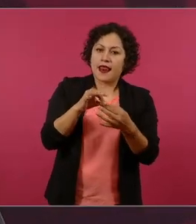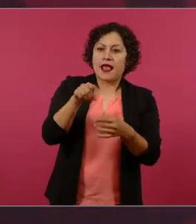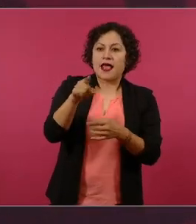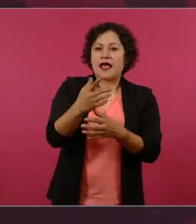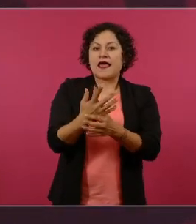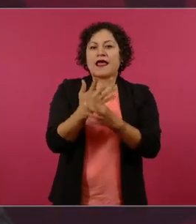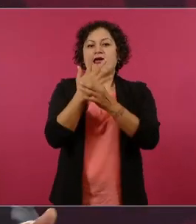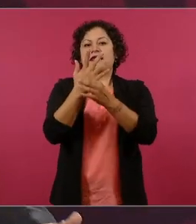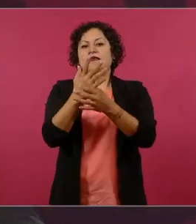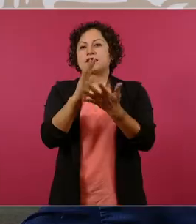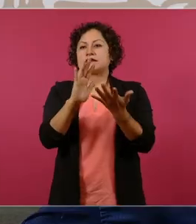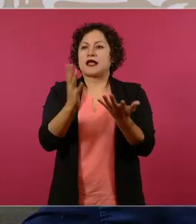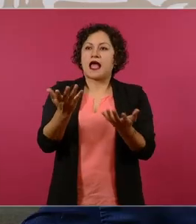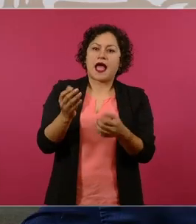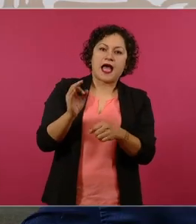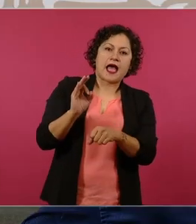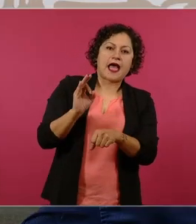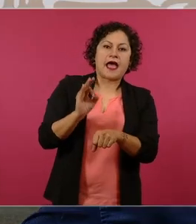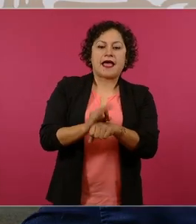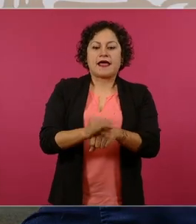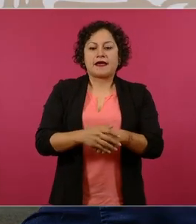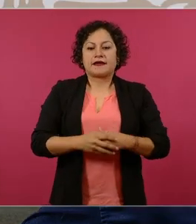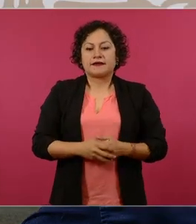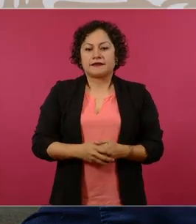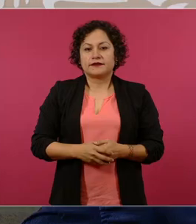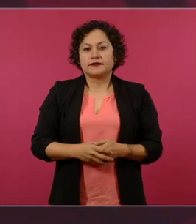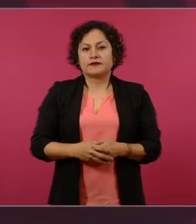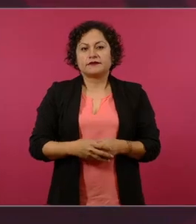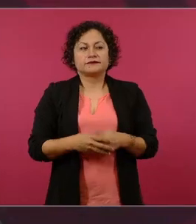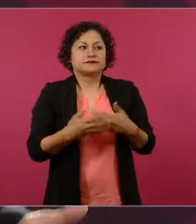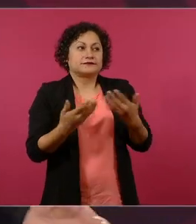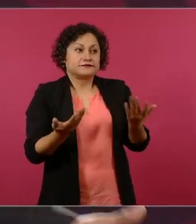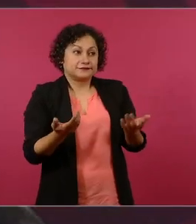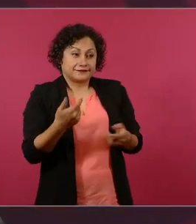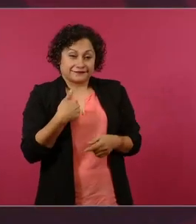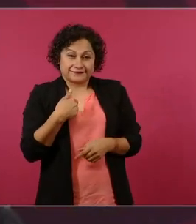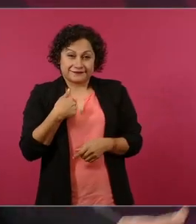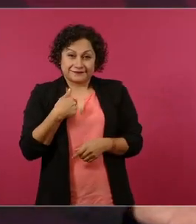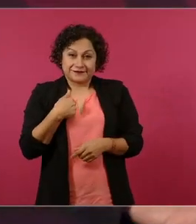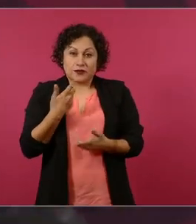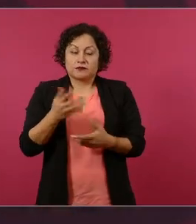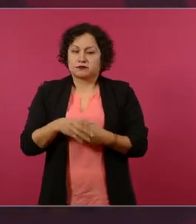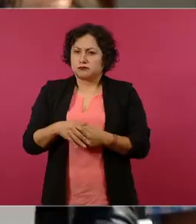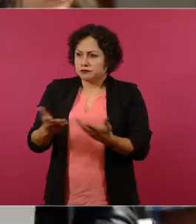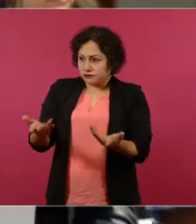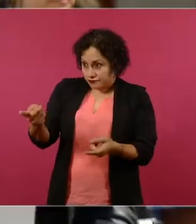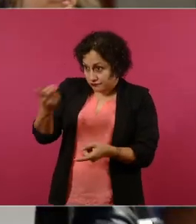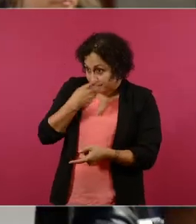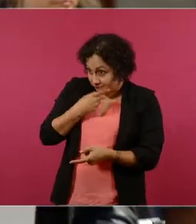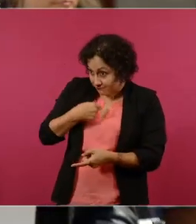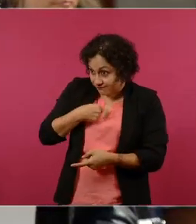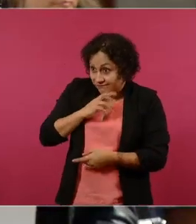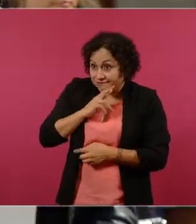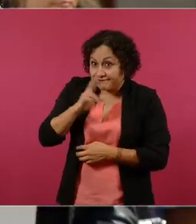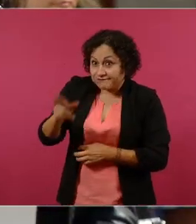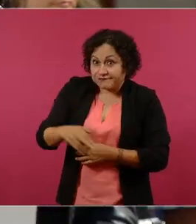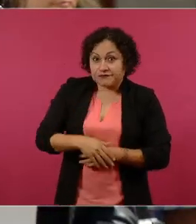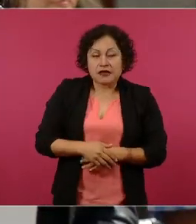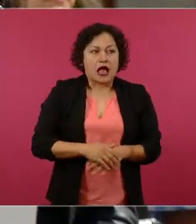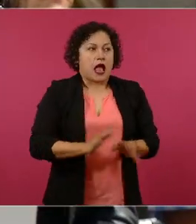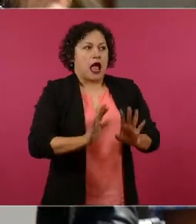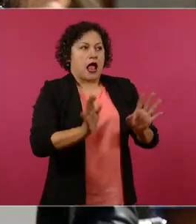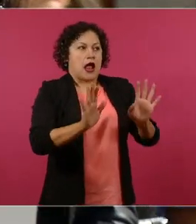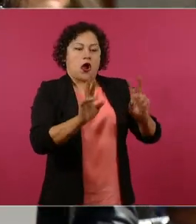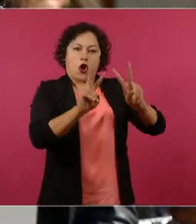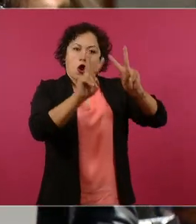pero Espéreme ahorita entramos con ese tema nada más que termine no quería que yo hablara Ah bueno pero no pero hablemos de la impunidad